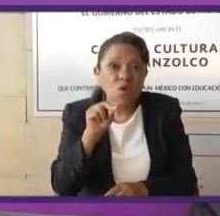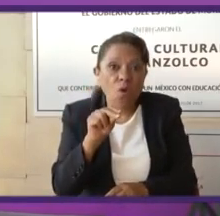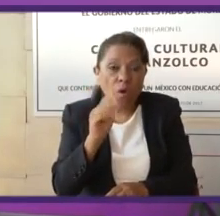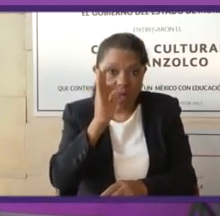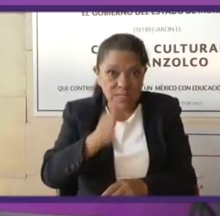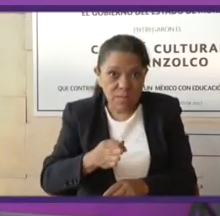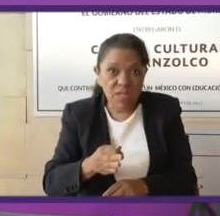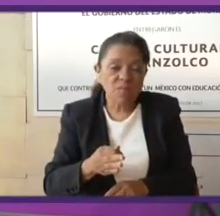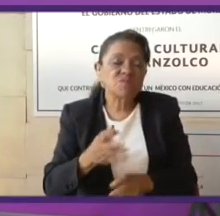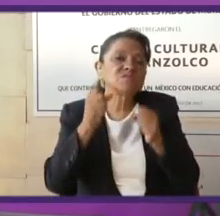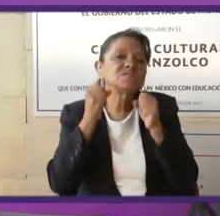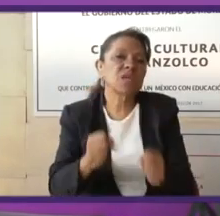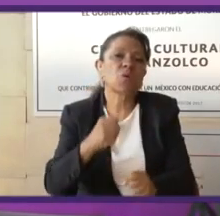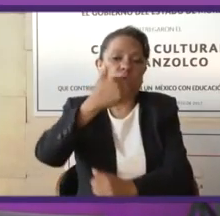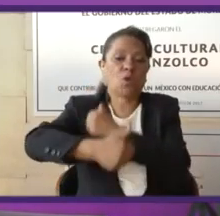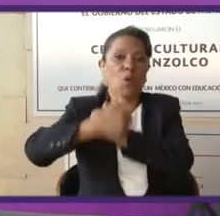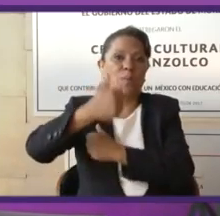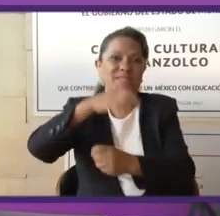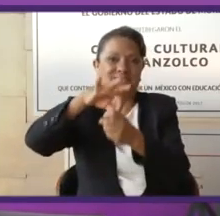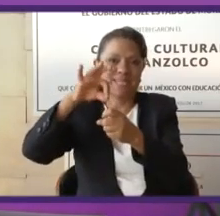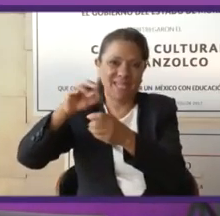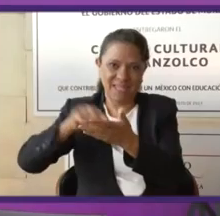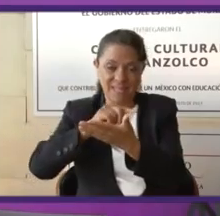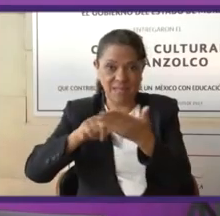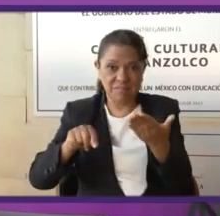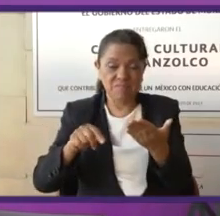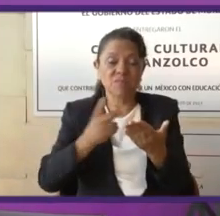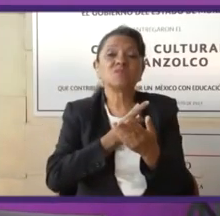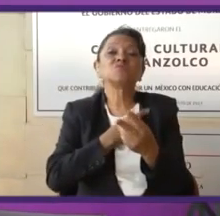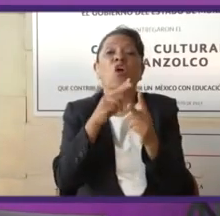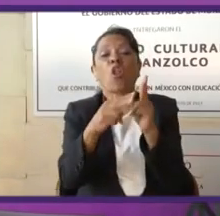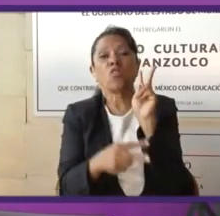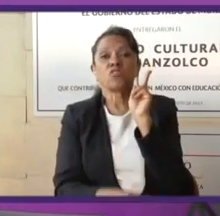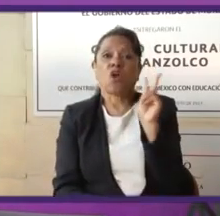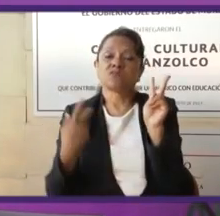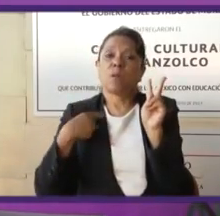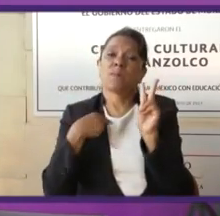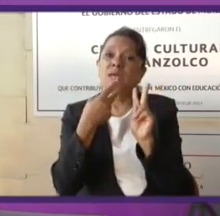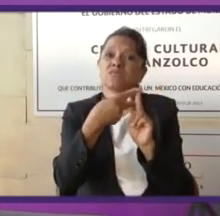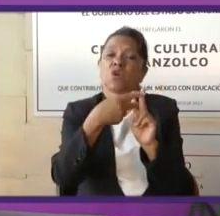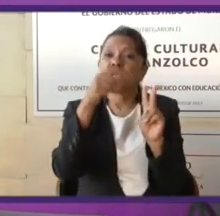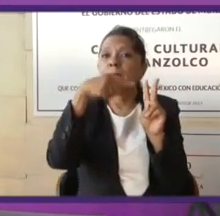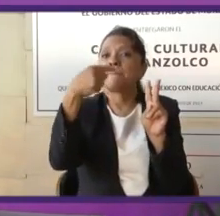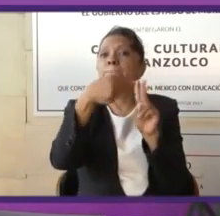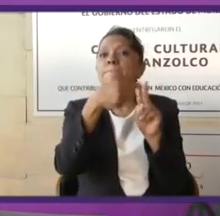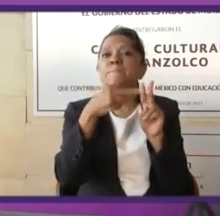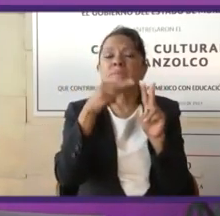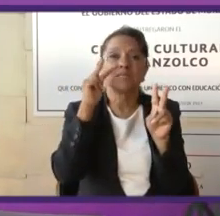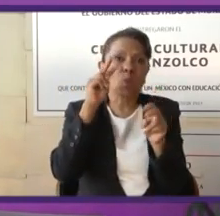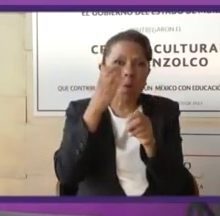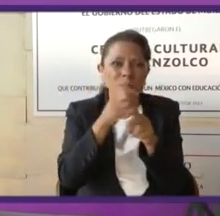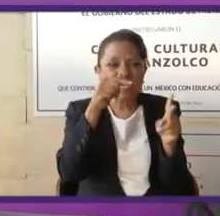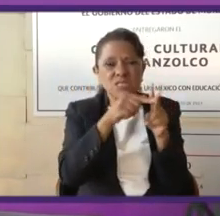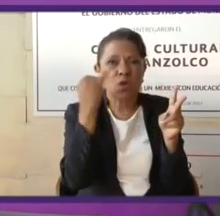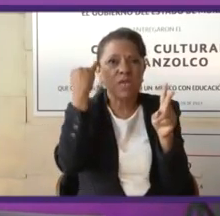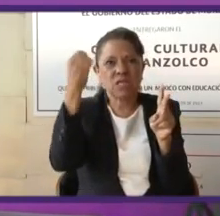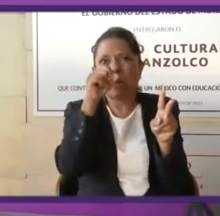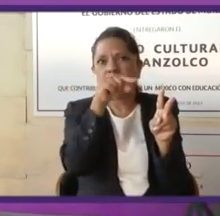la competencia electoral se va a dar con dos personajes de la misma visión